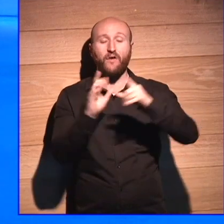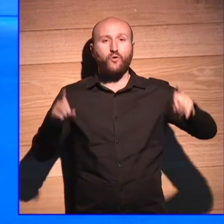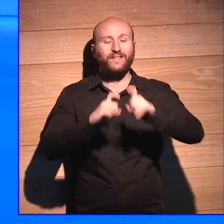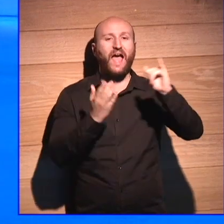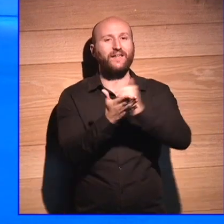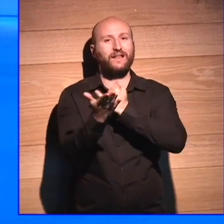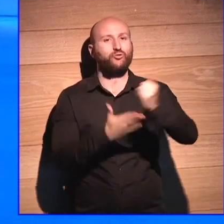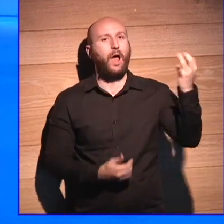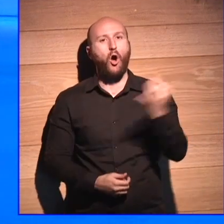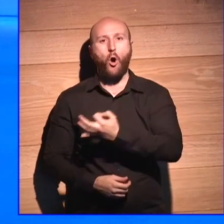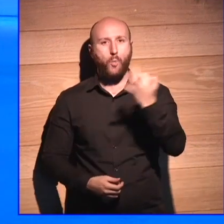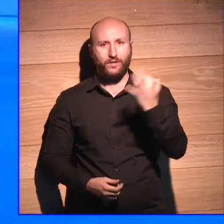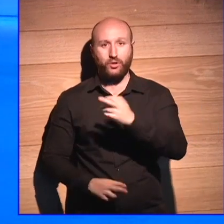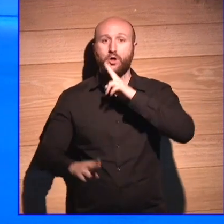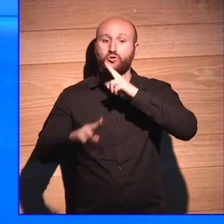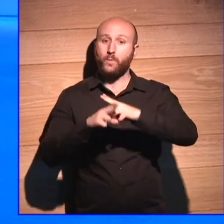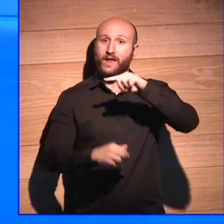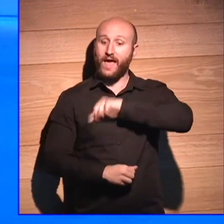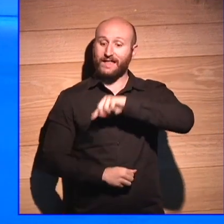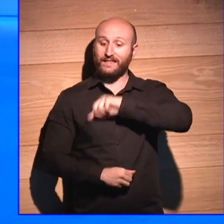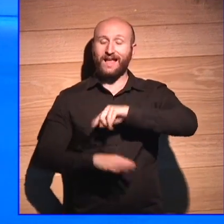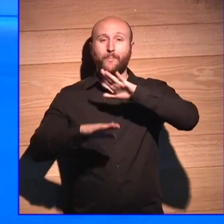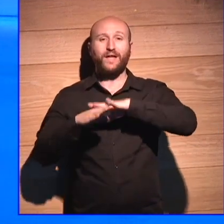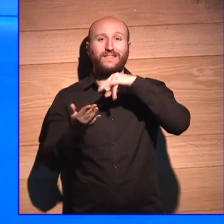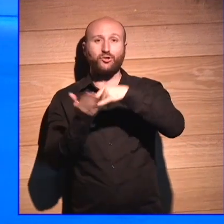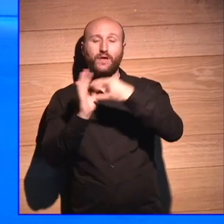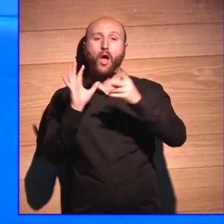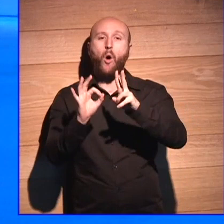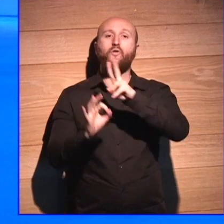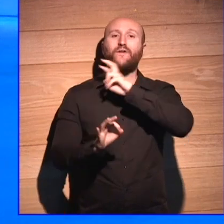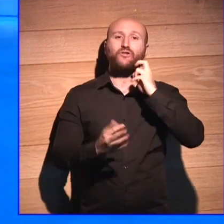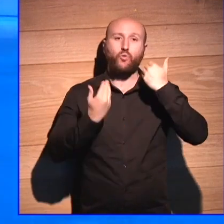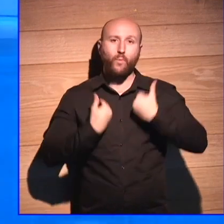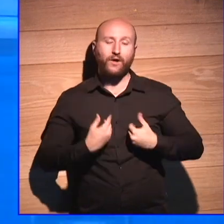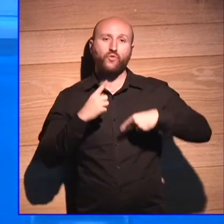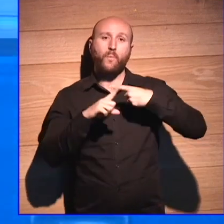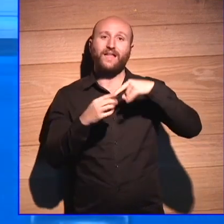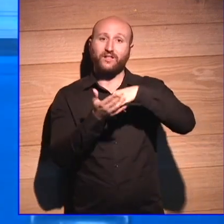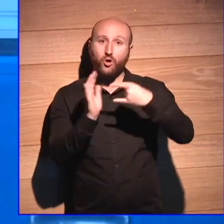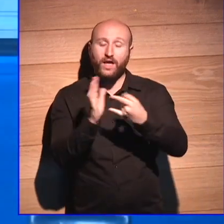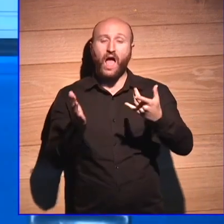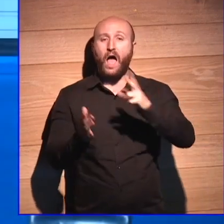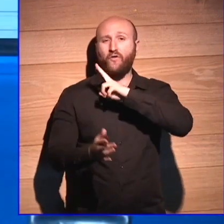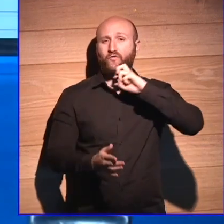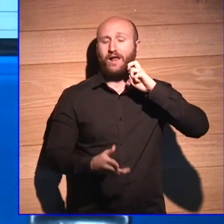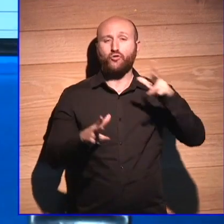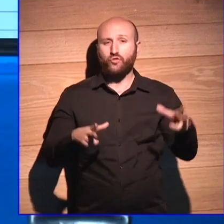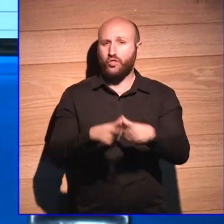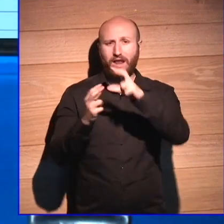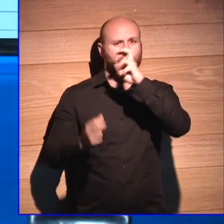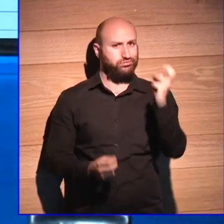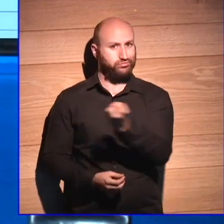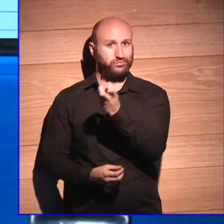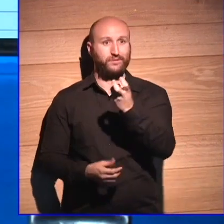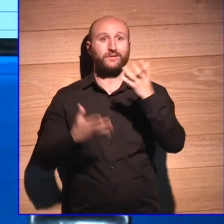informática, que es ética en tecnología o valores humanos y tecnología, valores sociales, etc. Y entonces esta